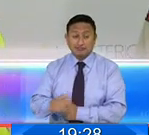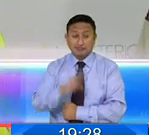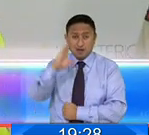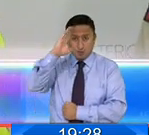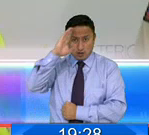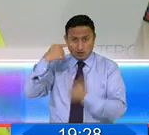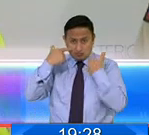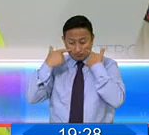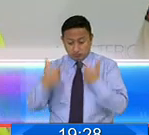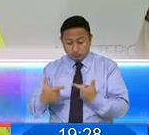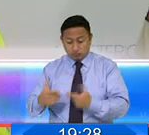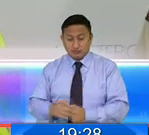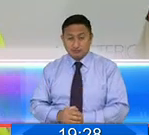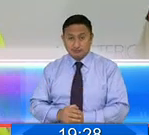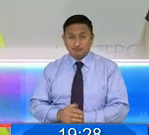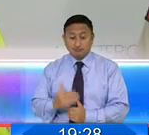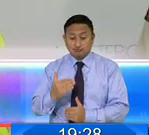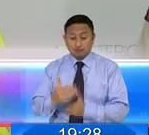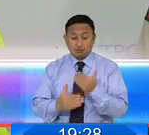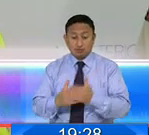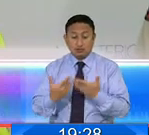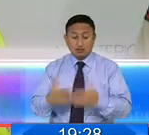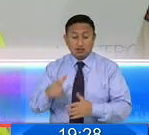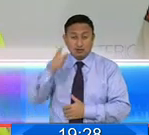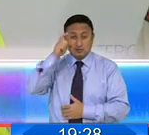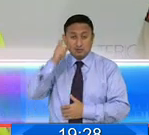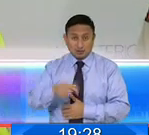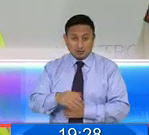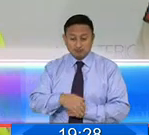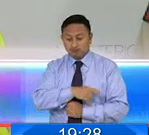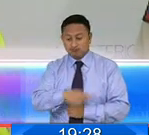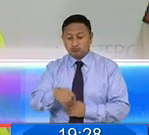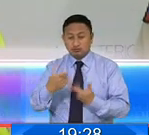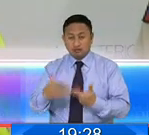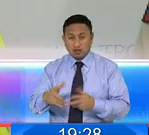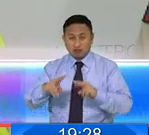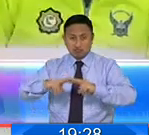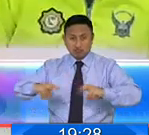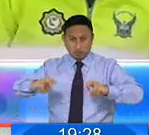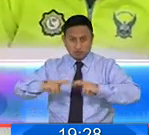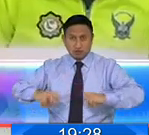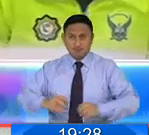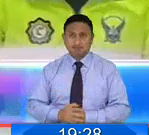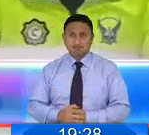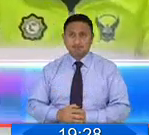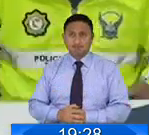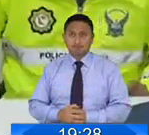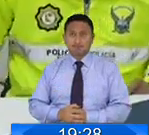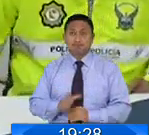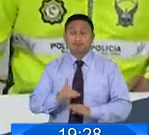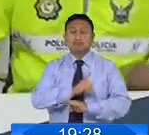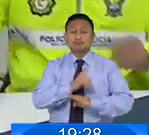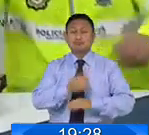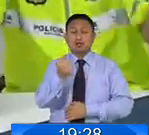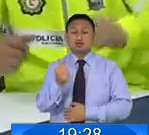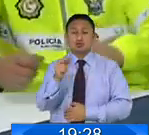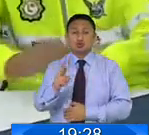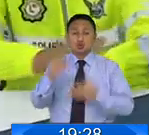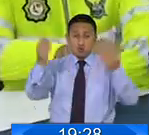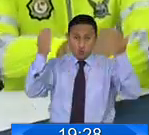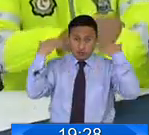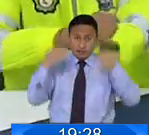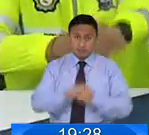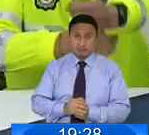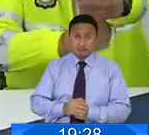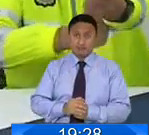custodia. Y en su debido momento, la Fiscalía ordenará la práctica de las pericias respectivas. Sucedió en el Distrito Sur de Guayaquil, según